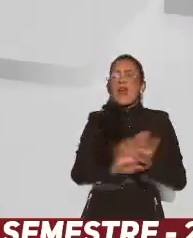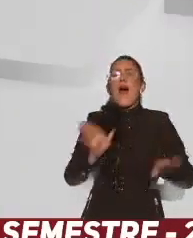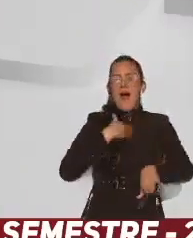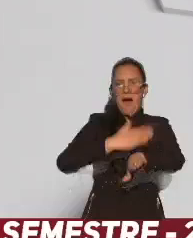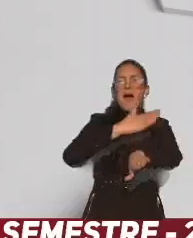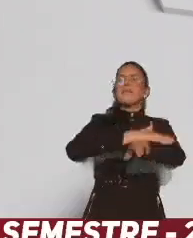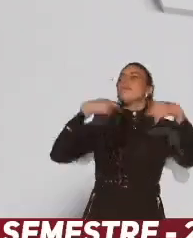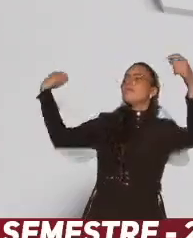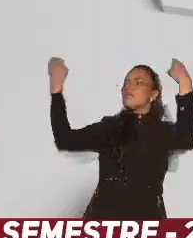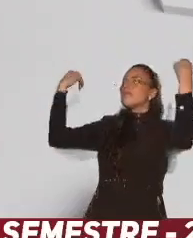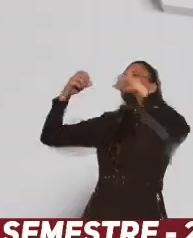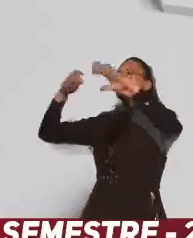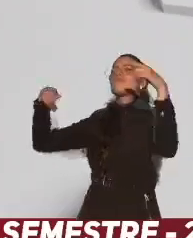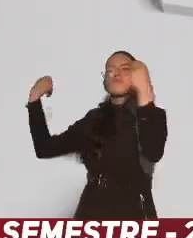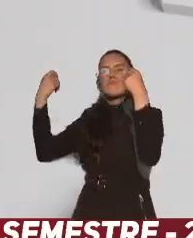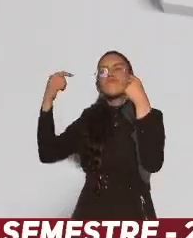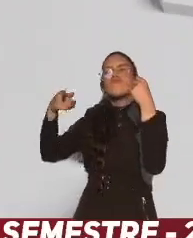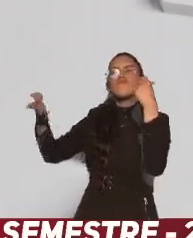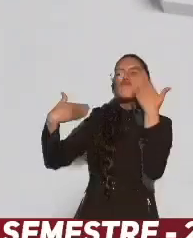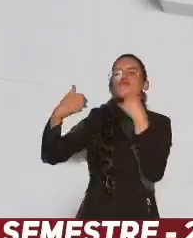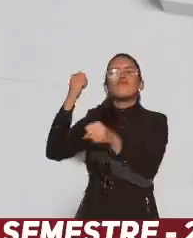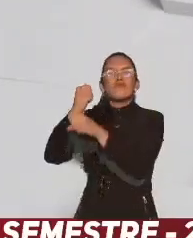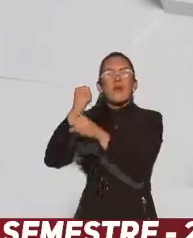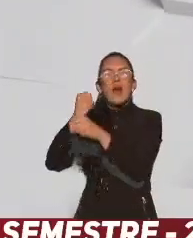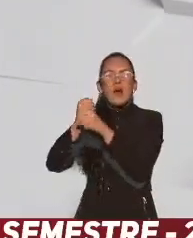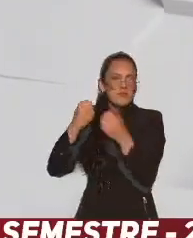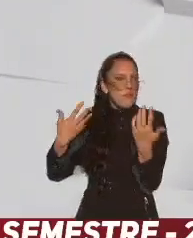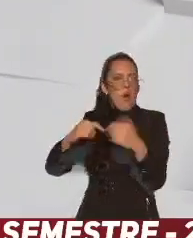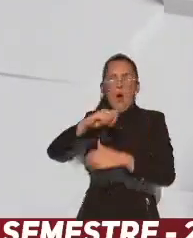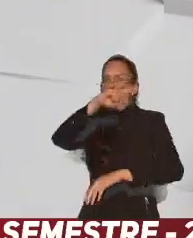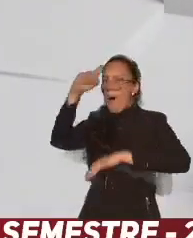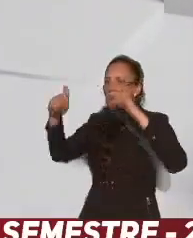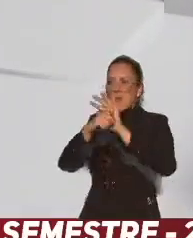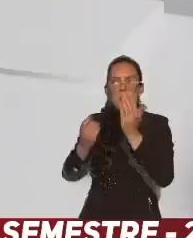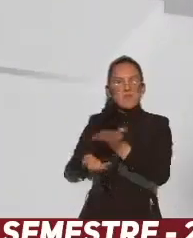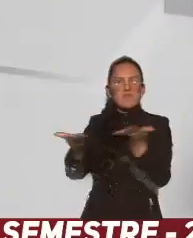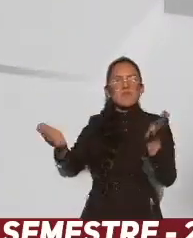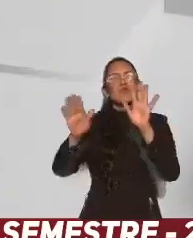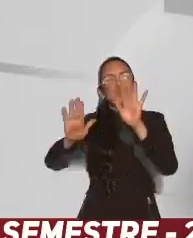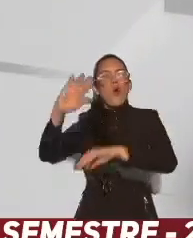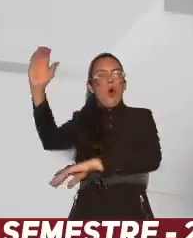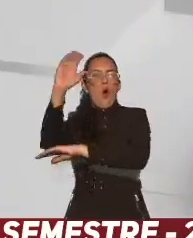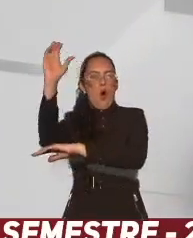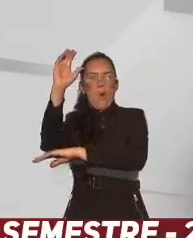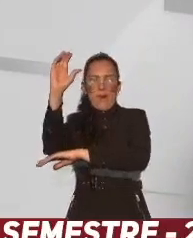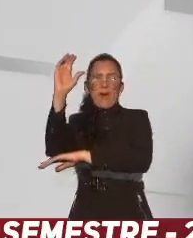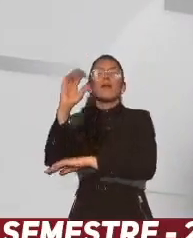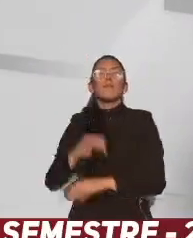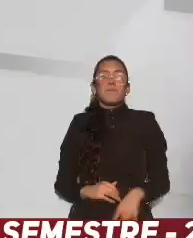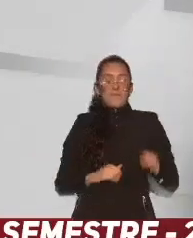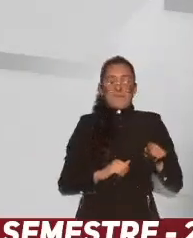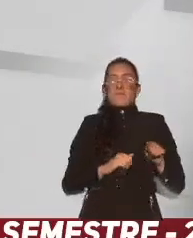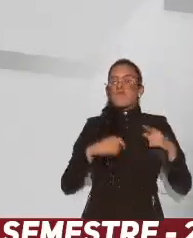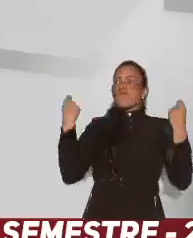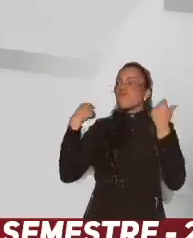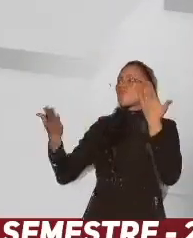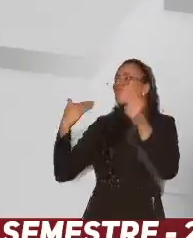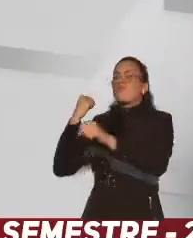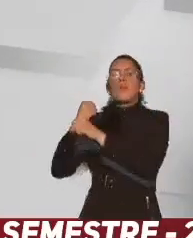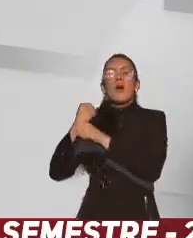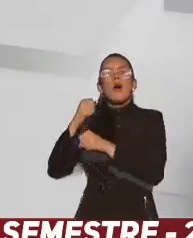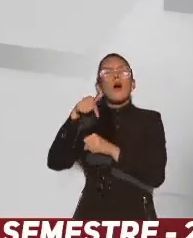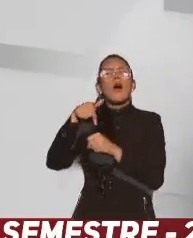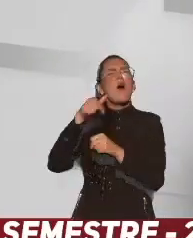el empleo para todos y cada uno de nuestros colombianos. Este empleo se ha realizado